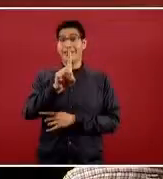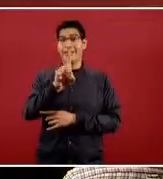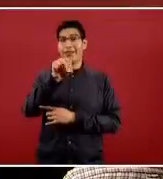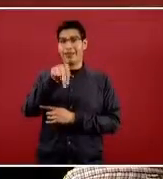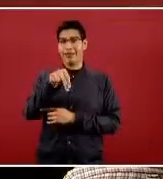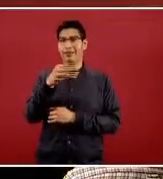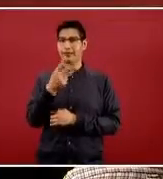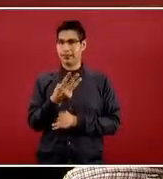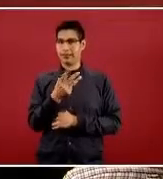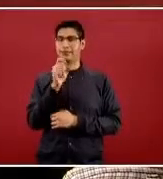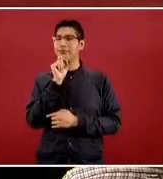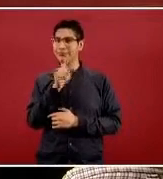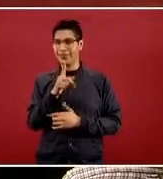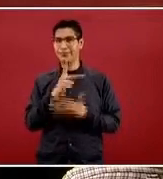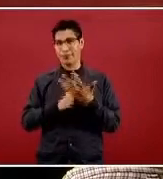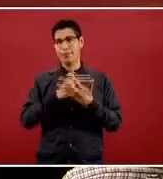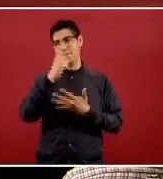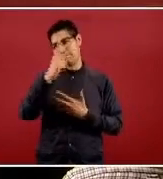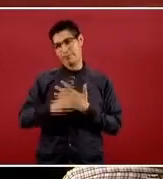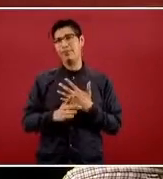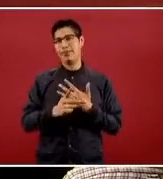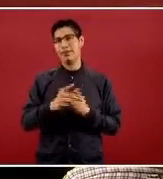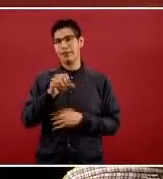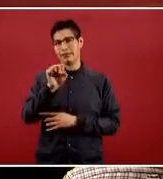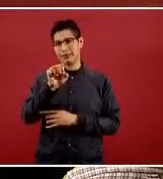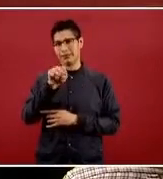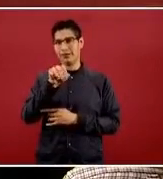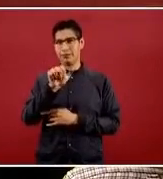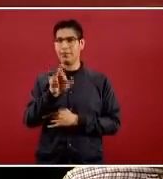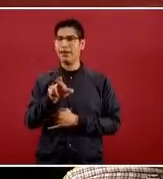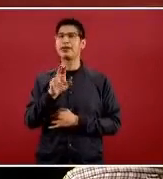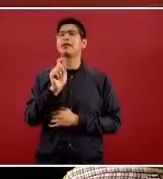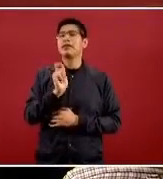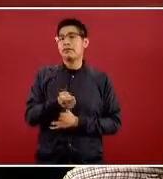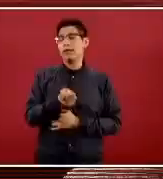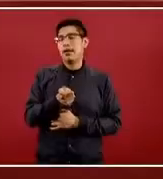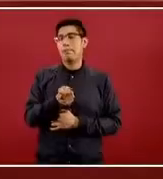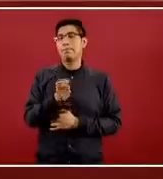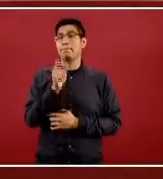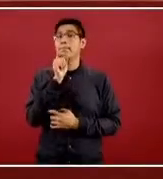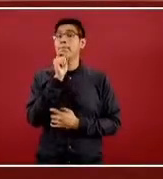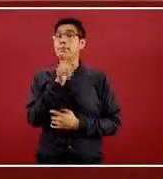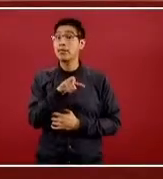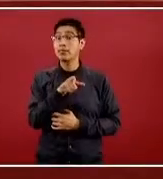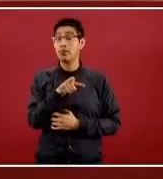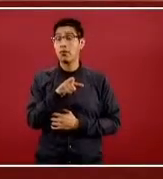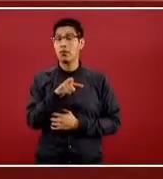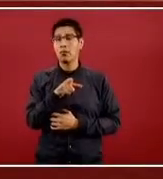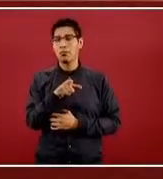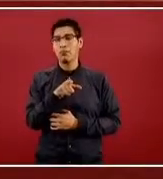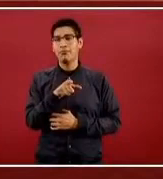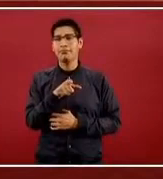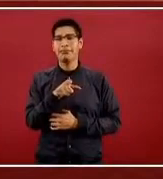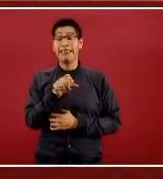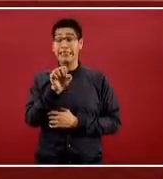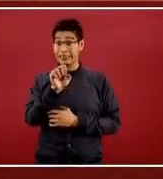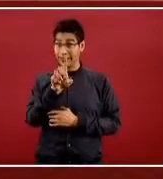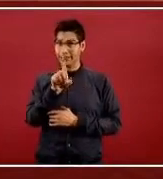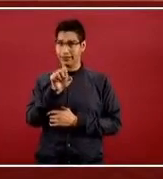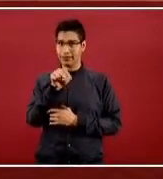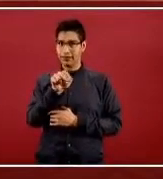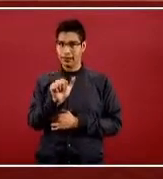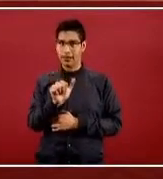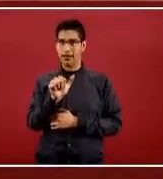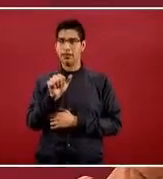Entonces, las instituciones armadas, en sus planes de apoyo a la población civil, tienen ya contemplado